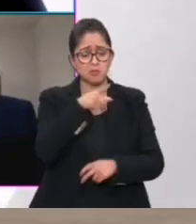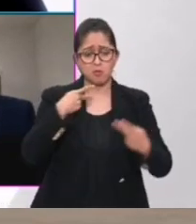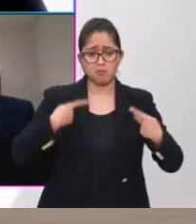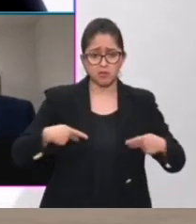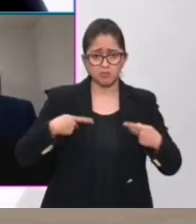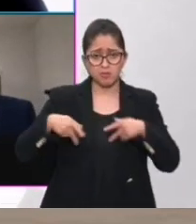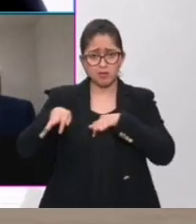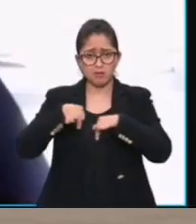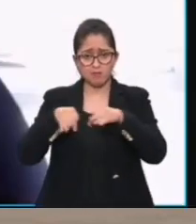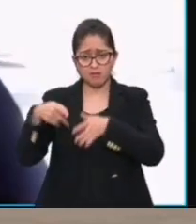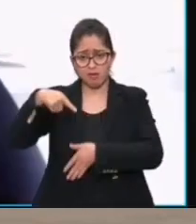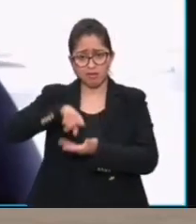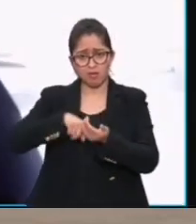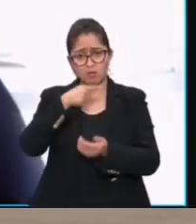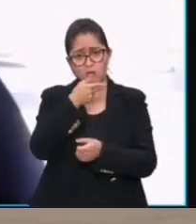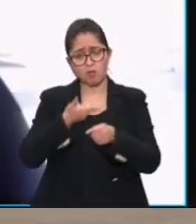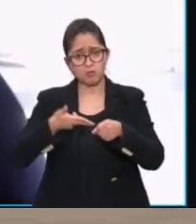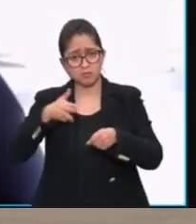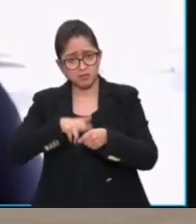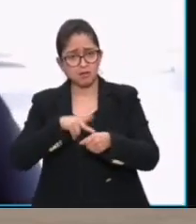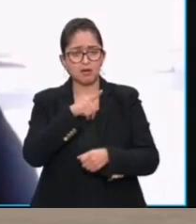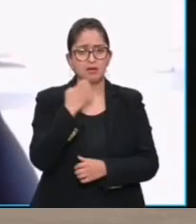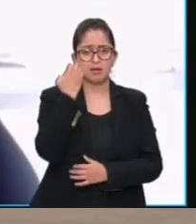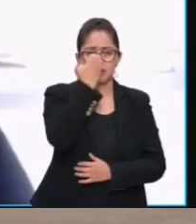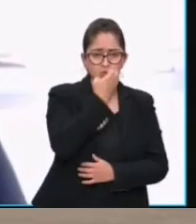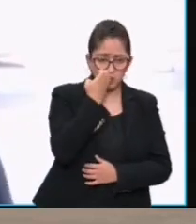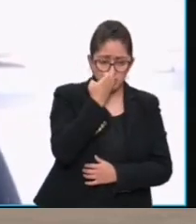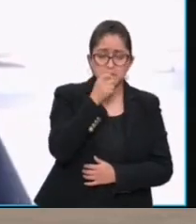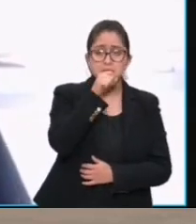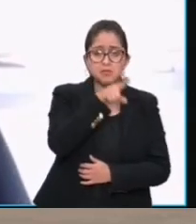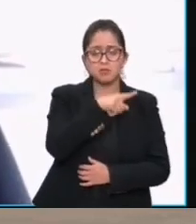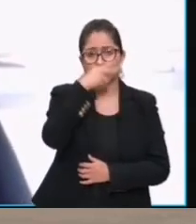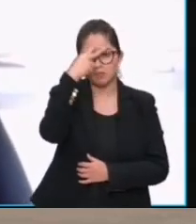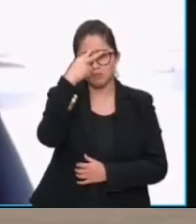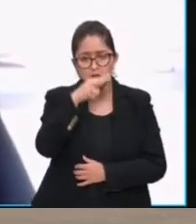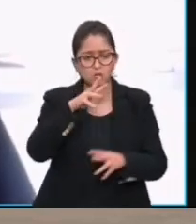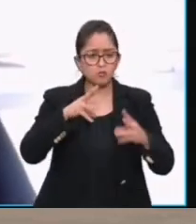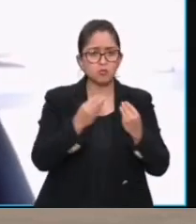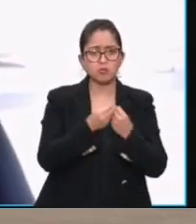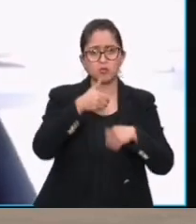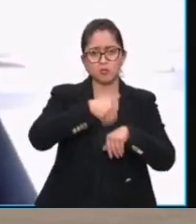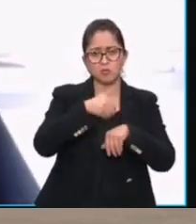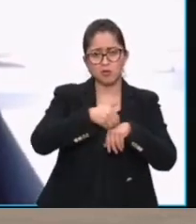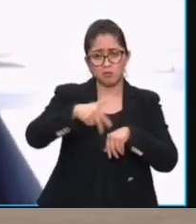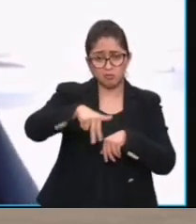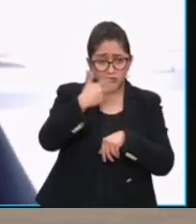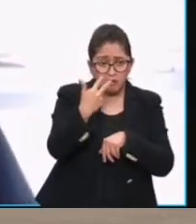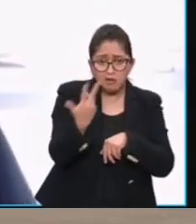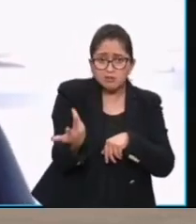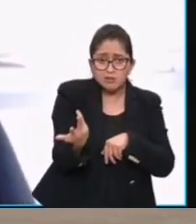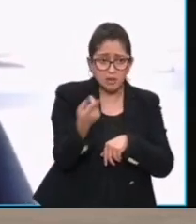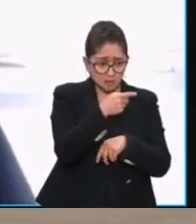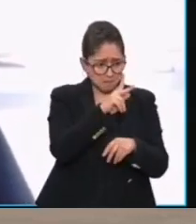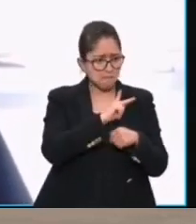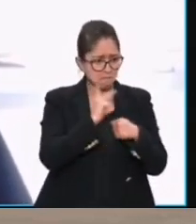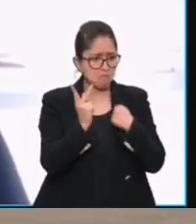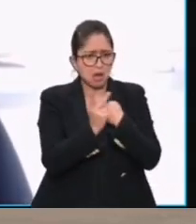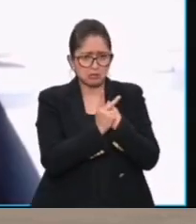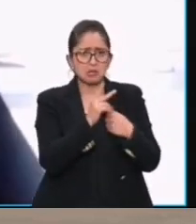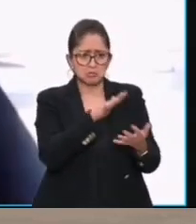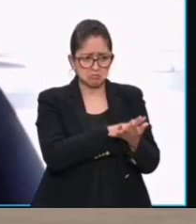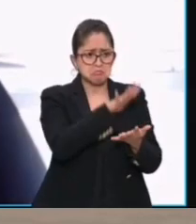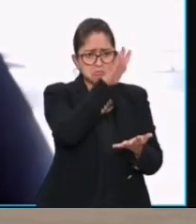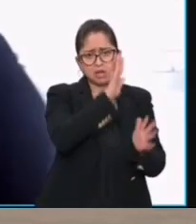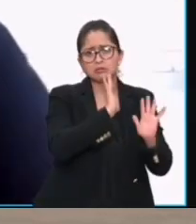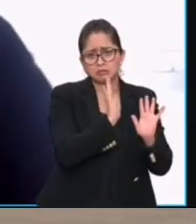hospitales y escuelas, y que si bien hoy México ocupa el lugar número 13 entre los países que más han vacunado, sí